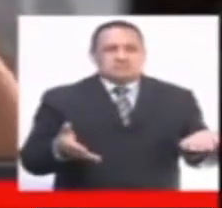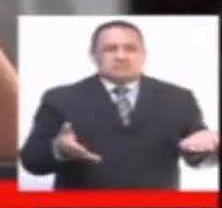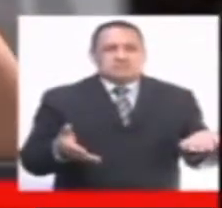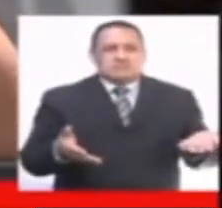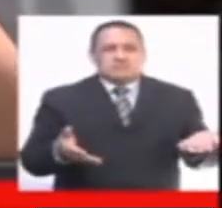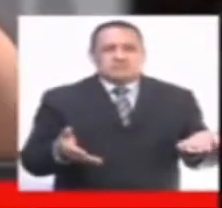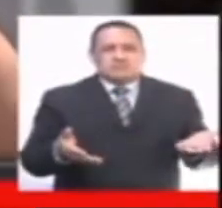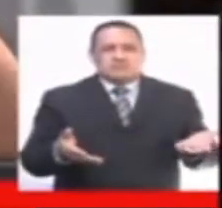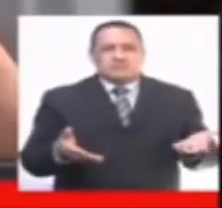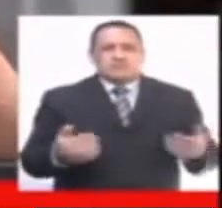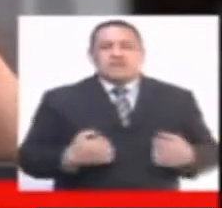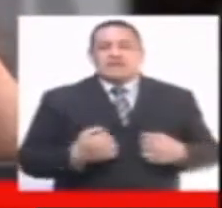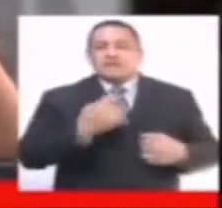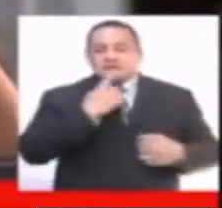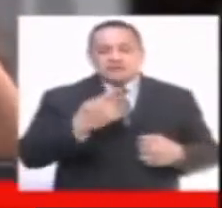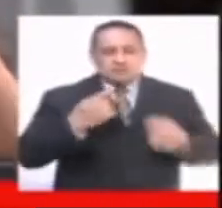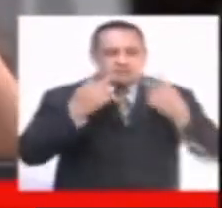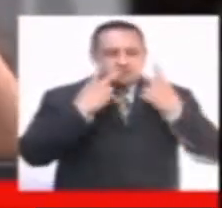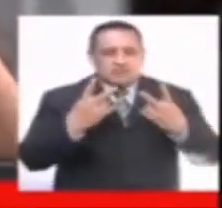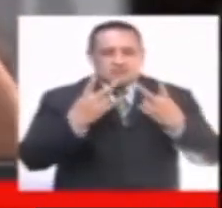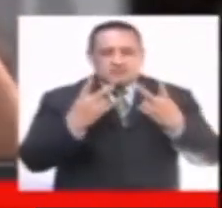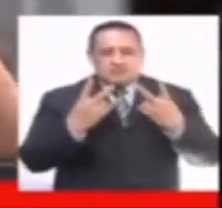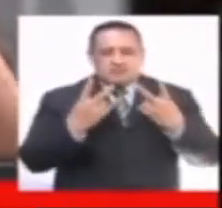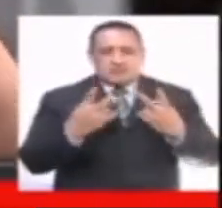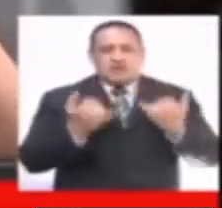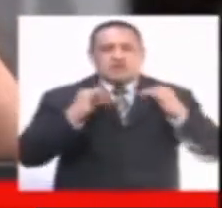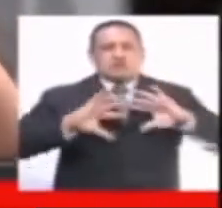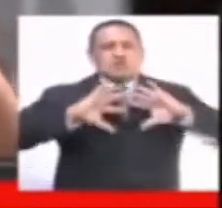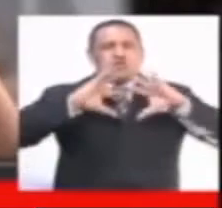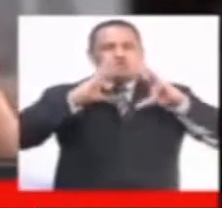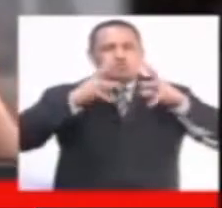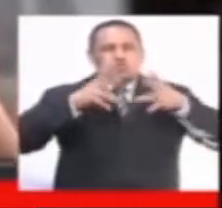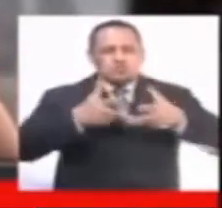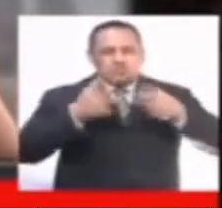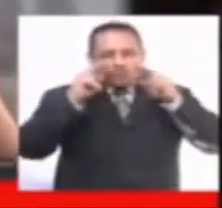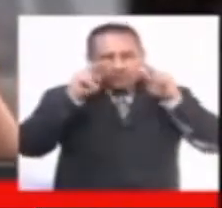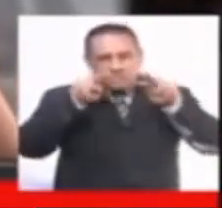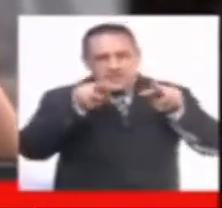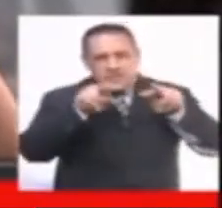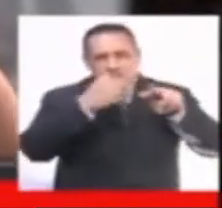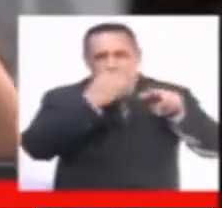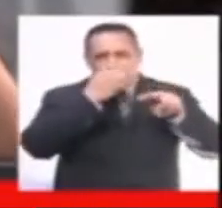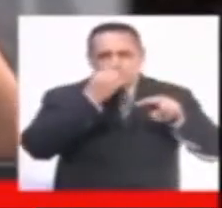Estamos en la mira de todo el mundo.